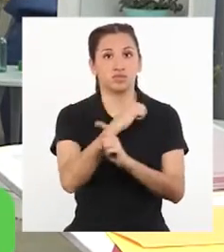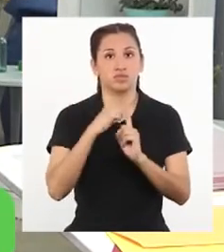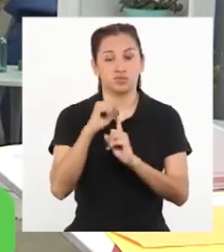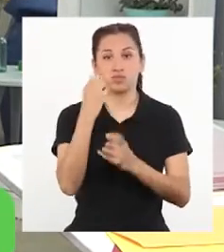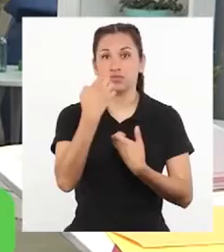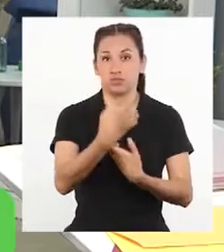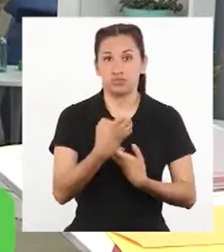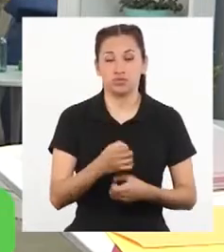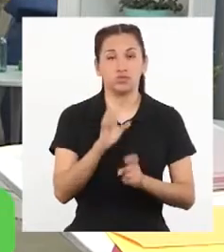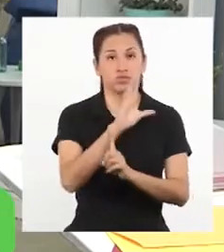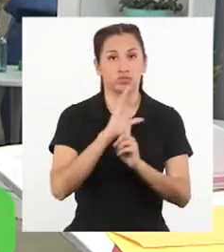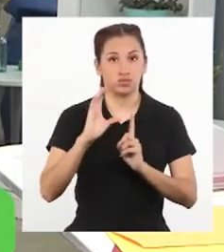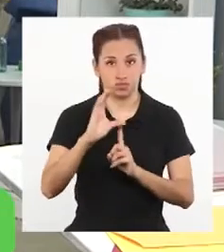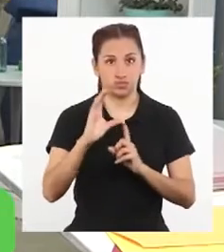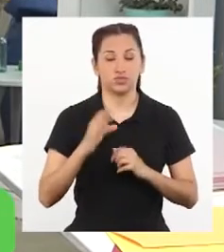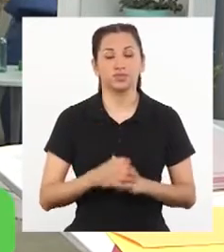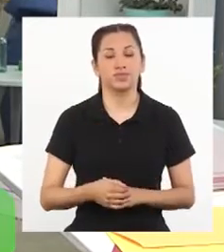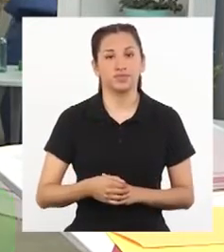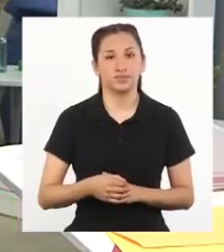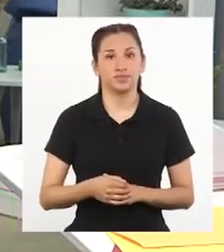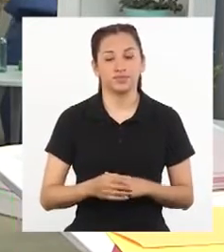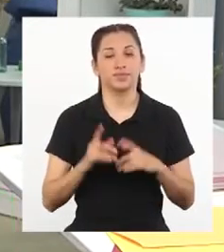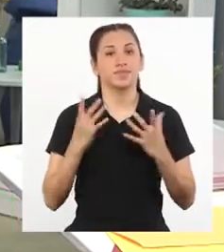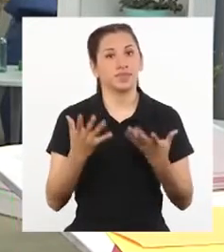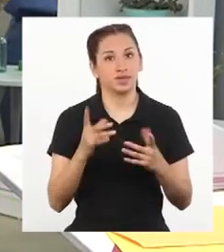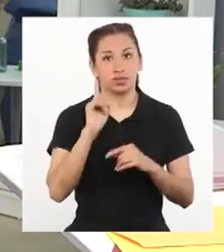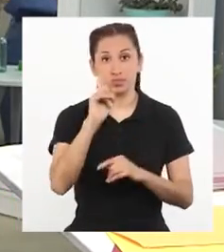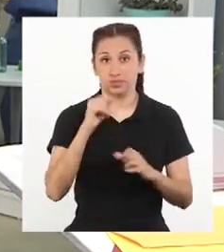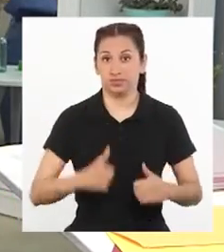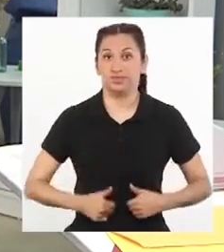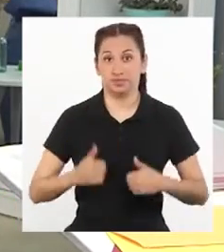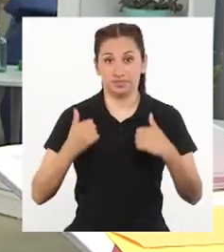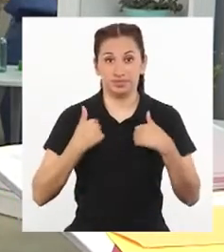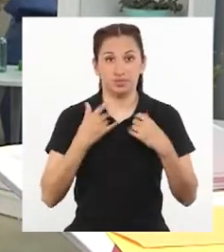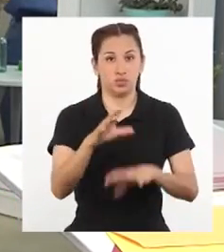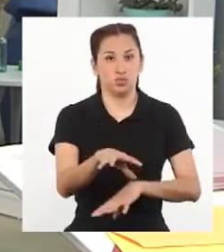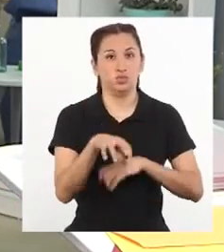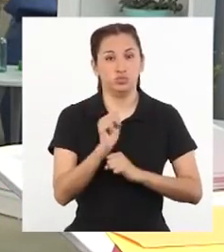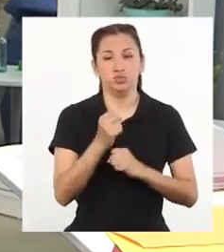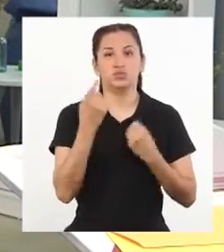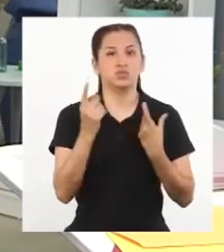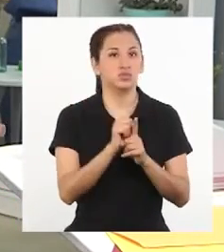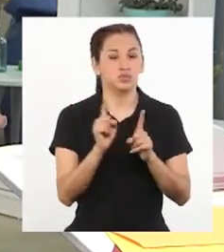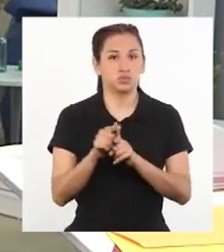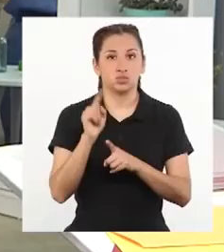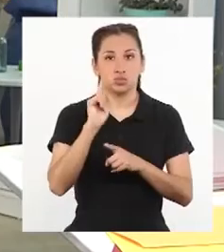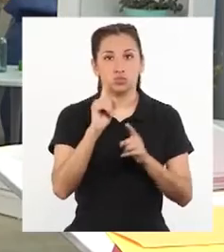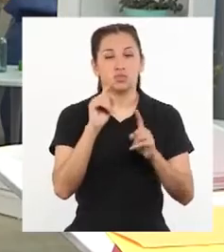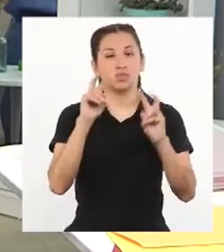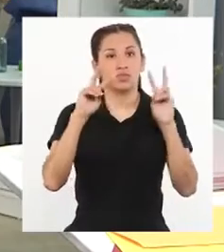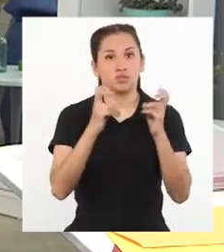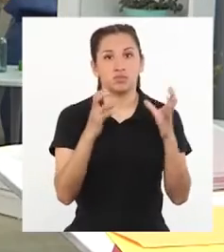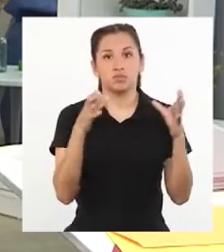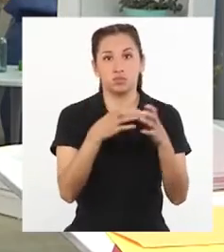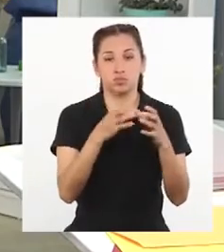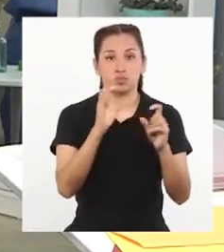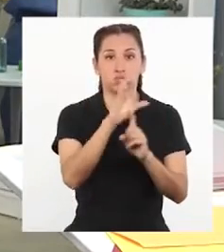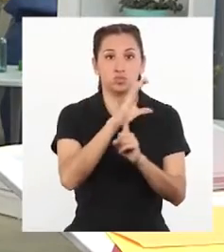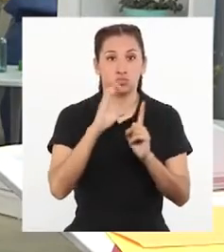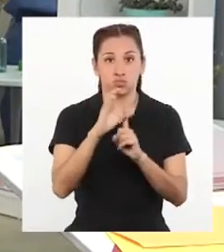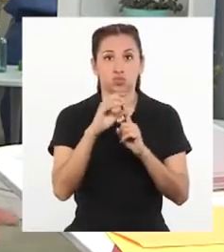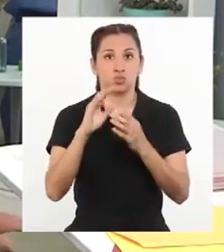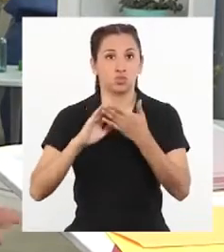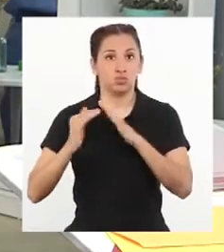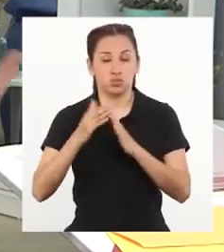aspectos sociales, económicos y culturales. Claro, el estilo de vida es la forma como se comporta una determinada cultura,